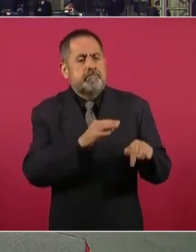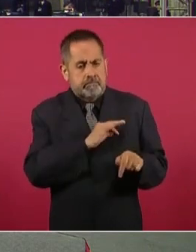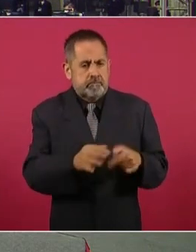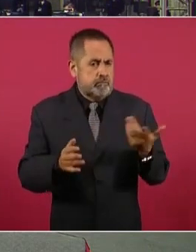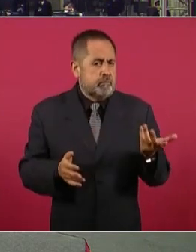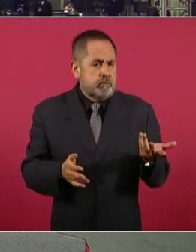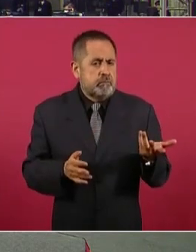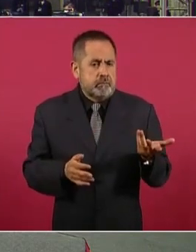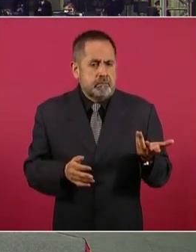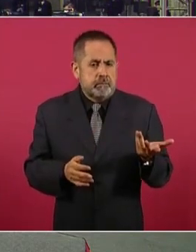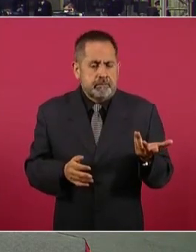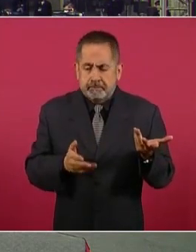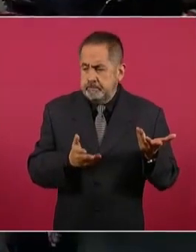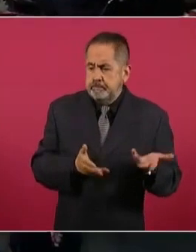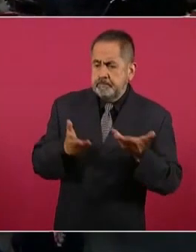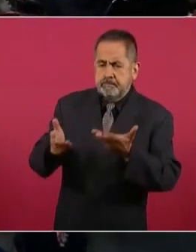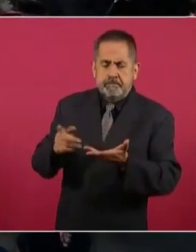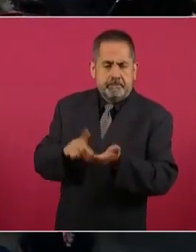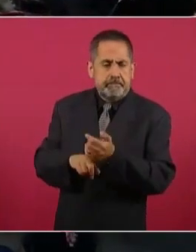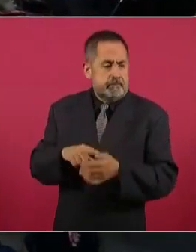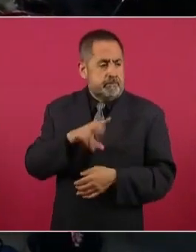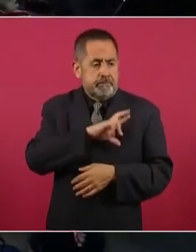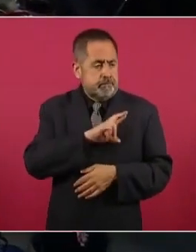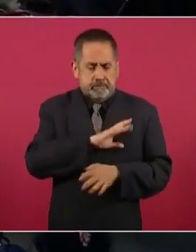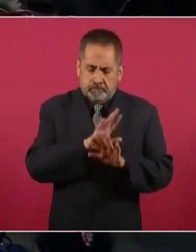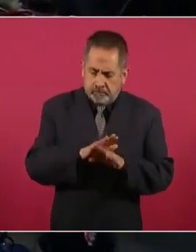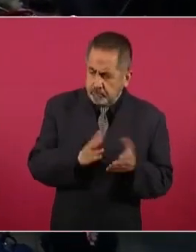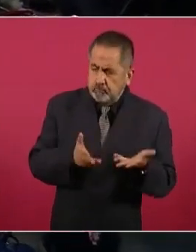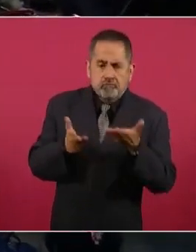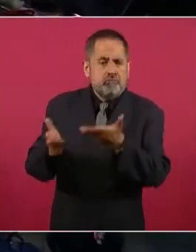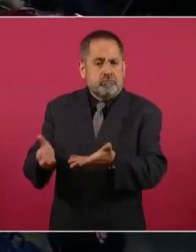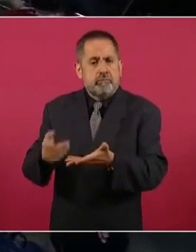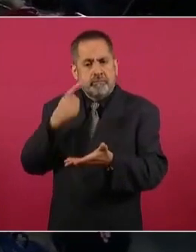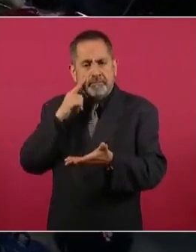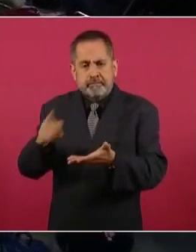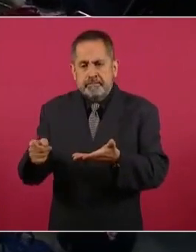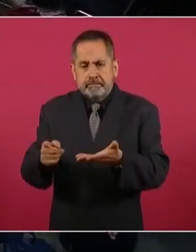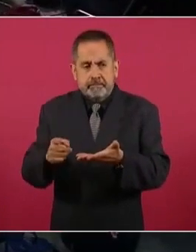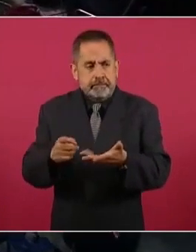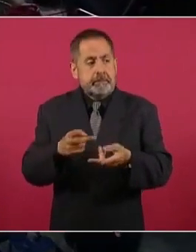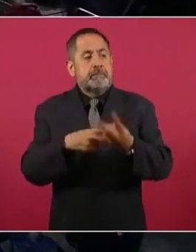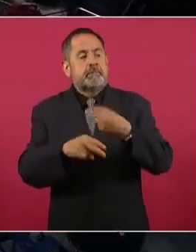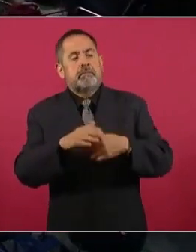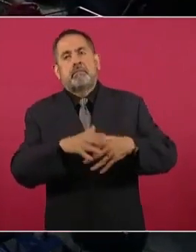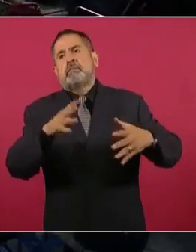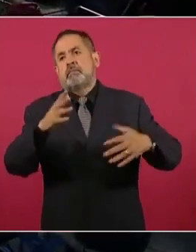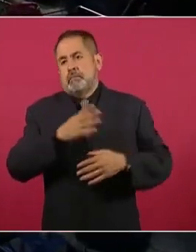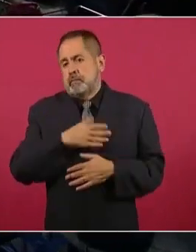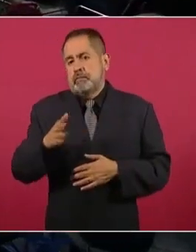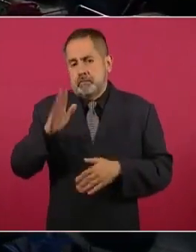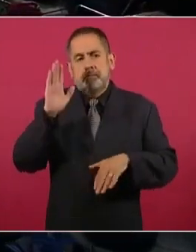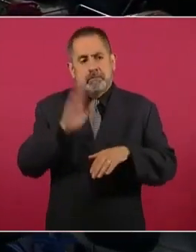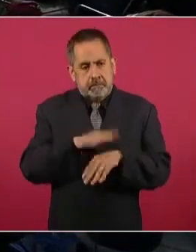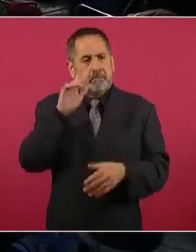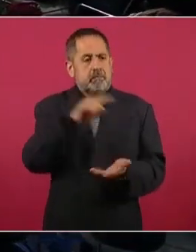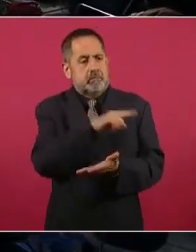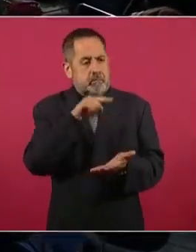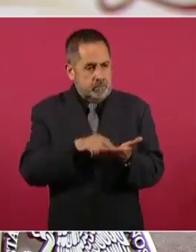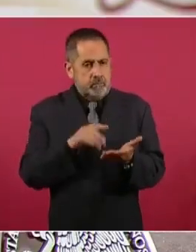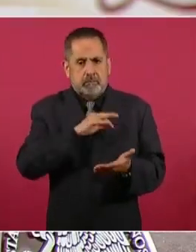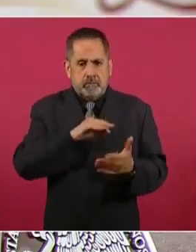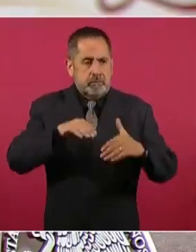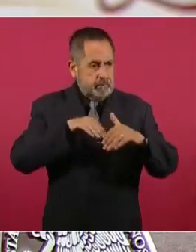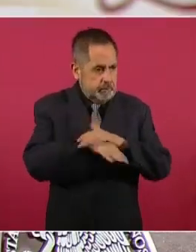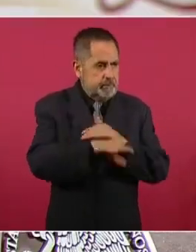oferentes de los servicios de parte de lo privado, y eso nos permitió no solamente crecer en el número de espacios, sino que también se